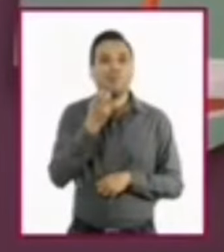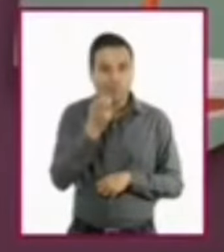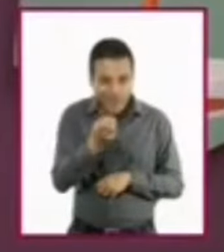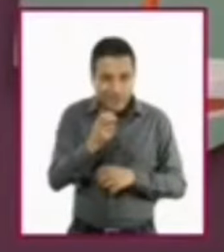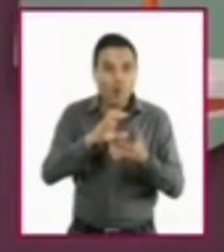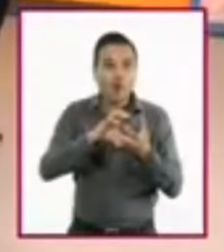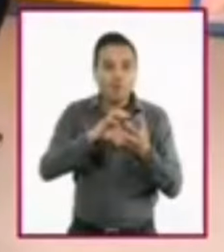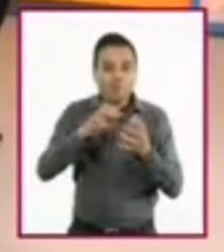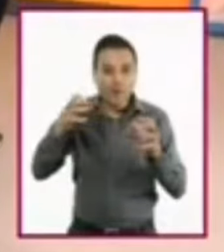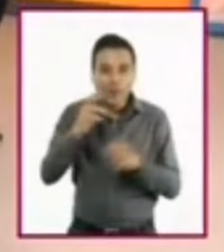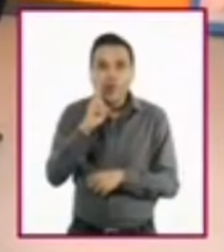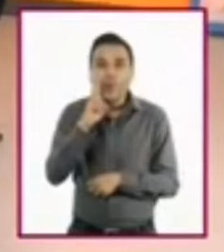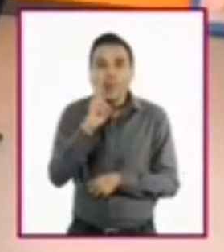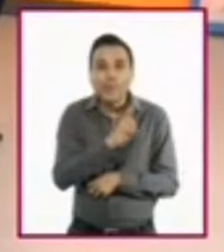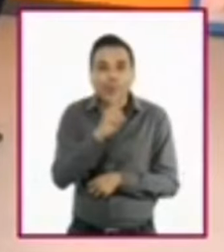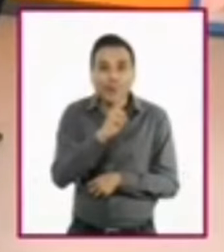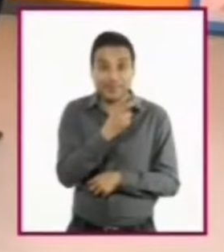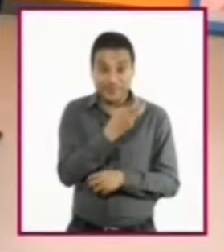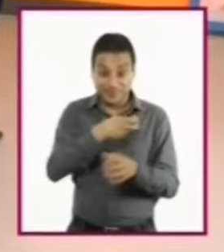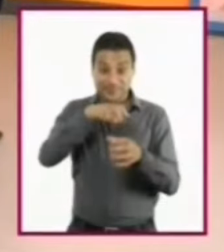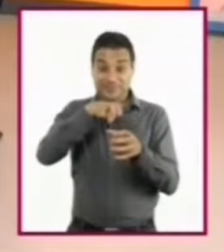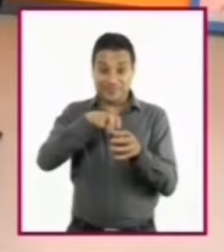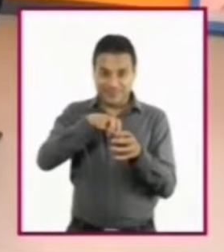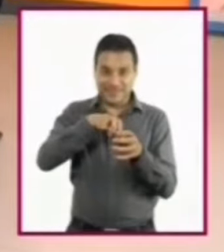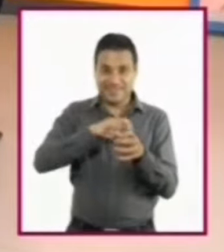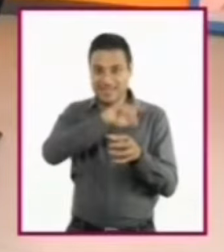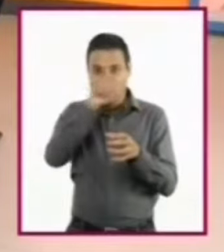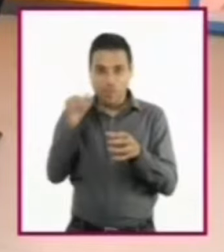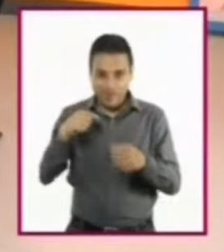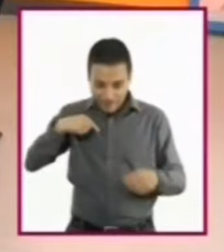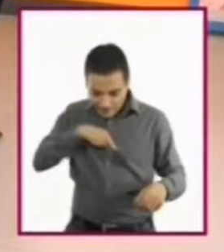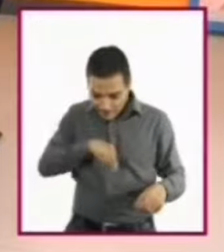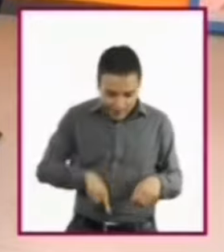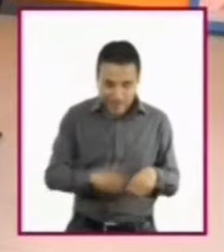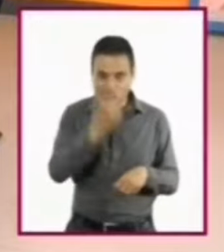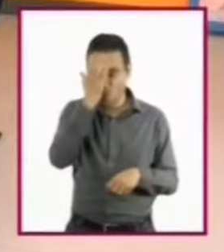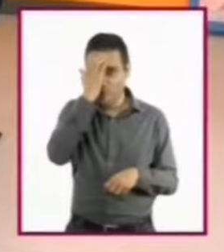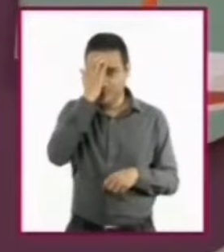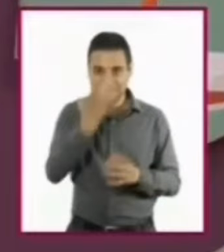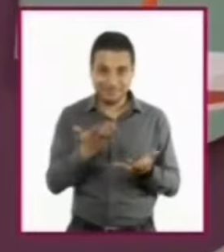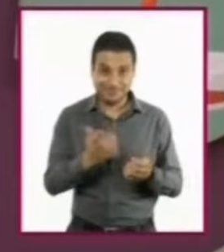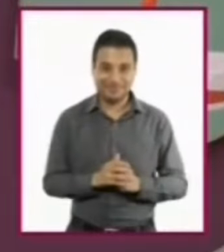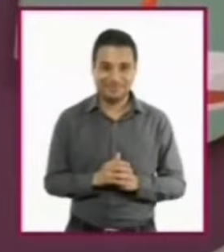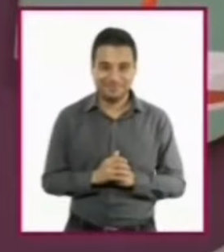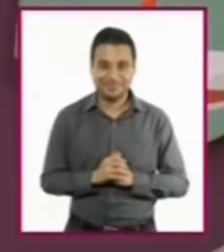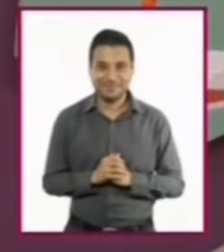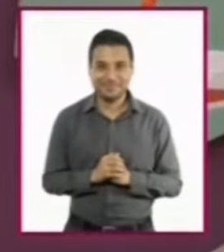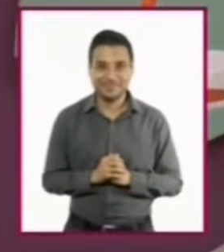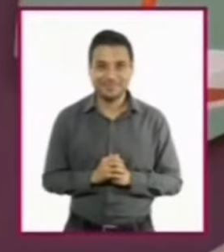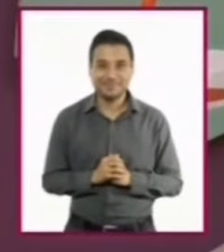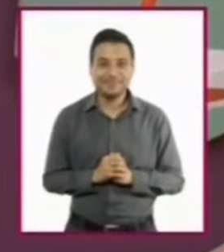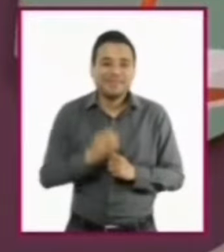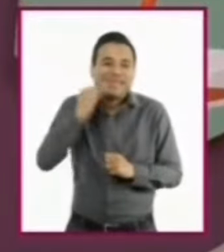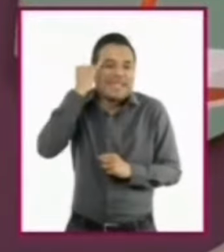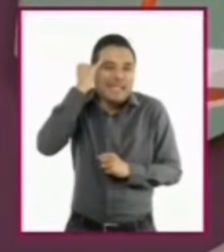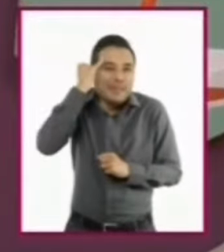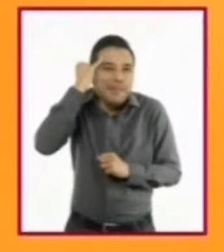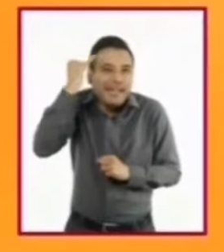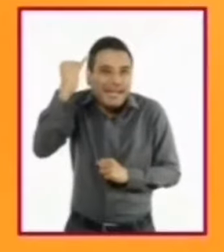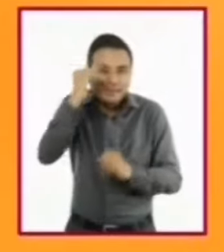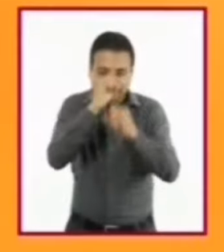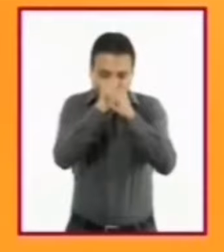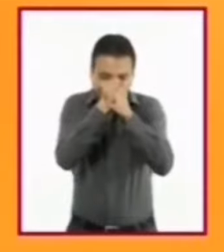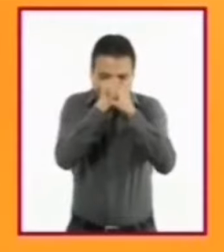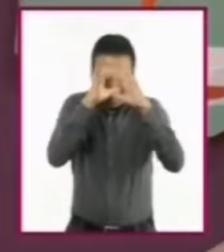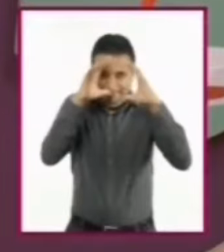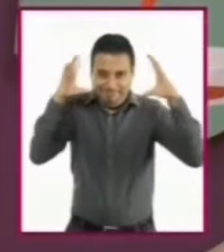para transportarnos virtualmente a través de los sistemas respiratorio y circulatorio. Imaginen qué